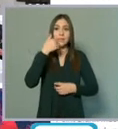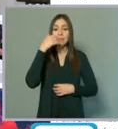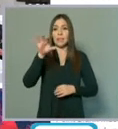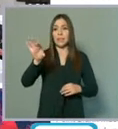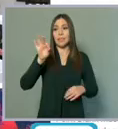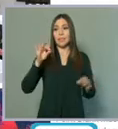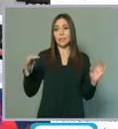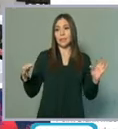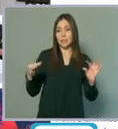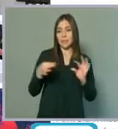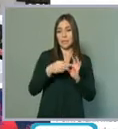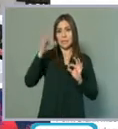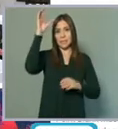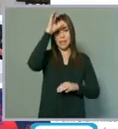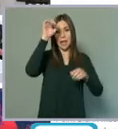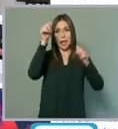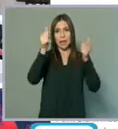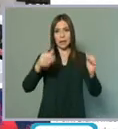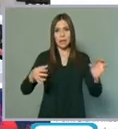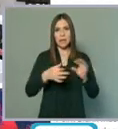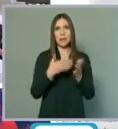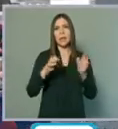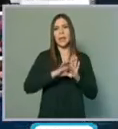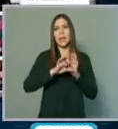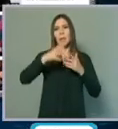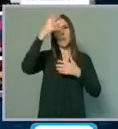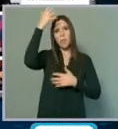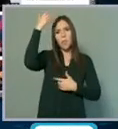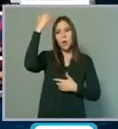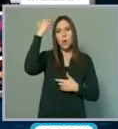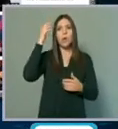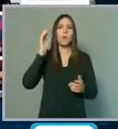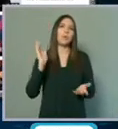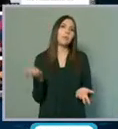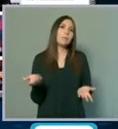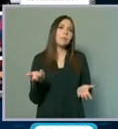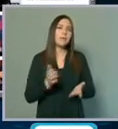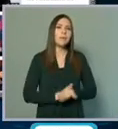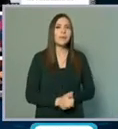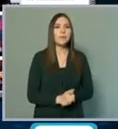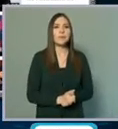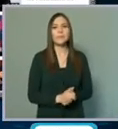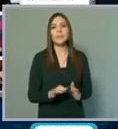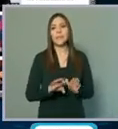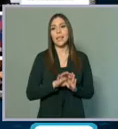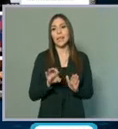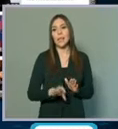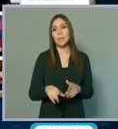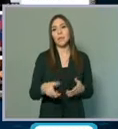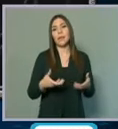ciencia con el... claro, hubiera claro, puesto es una reflexión. un pues, mono capuchino, Un mono ¿no? capuchino, ¿no? Bueno, Haz pues, de cuenta. bueno, Claro, Ahí ¿no? en Reforma.